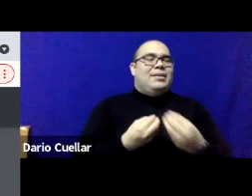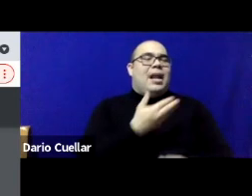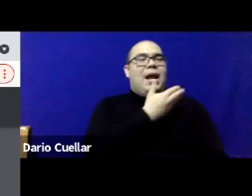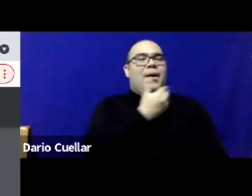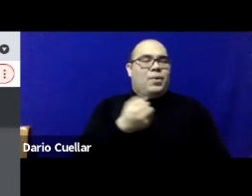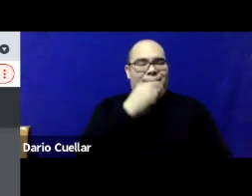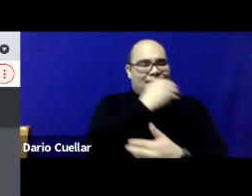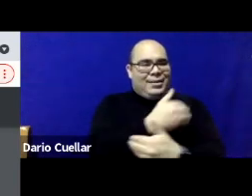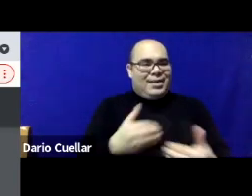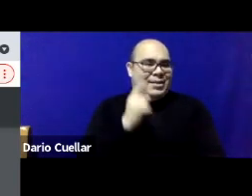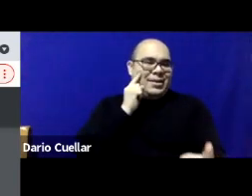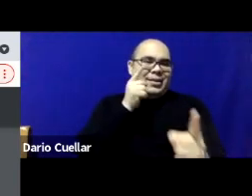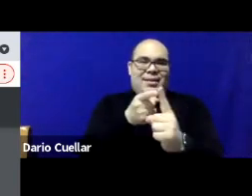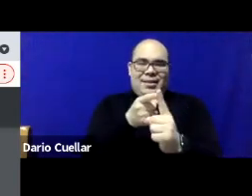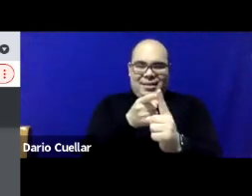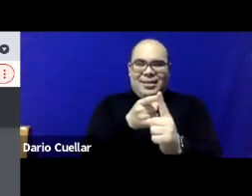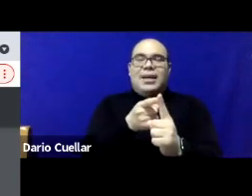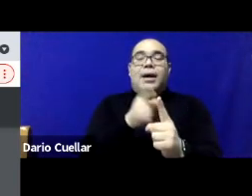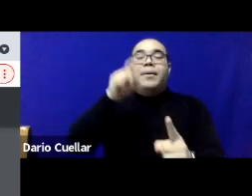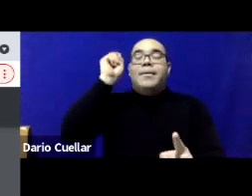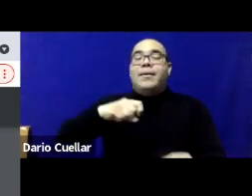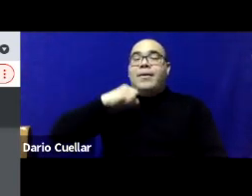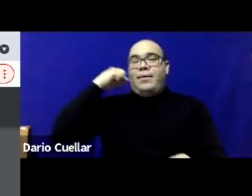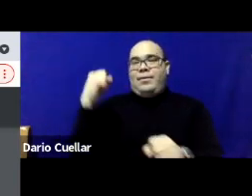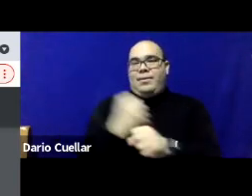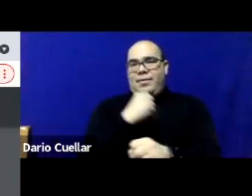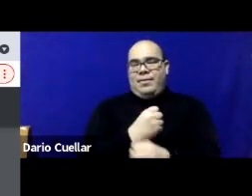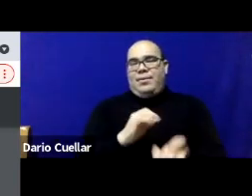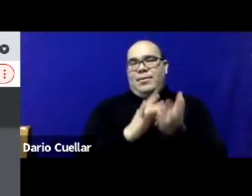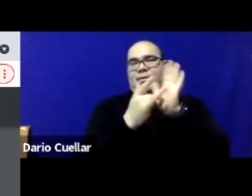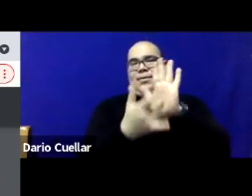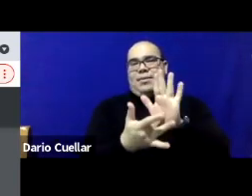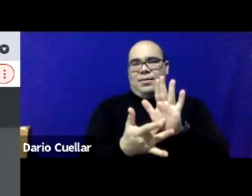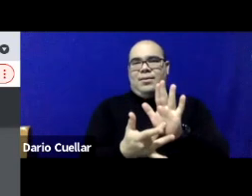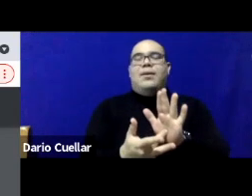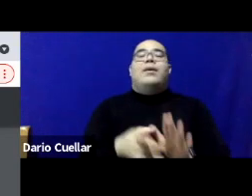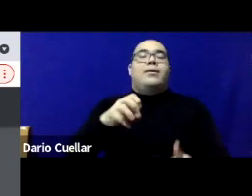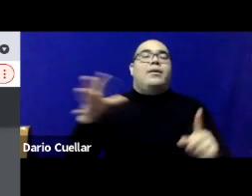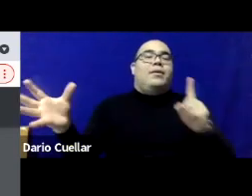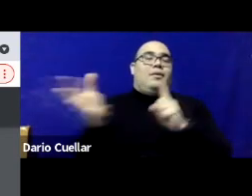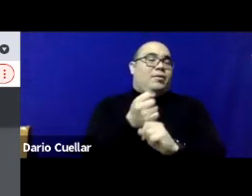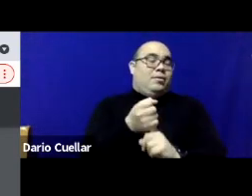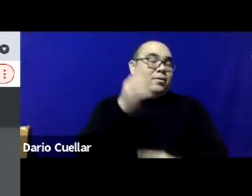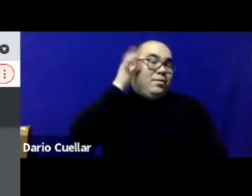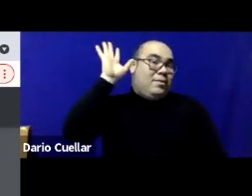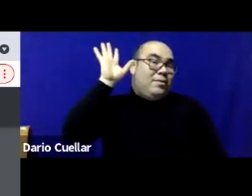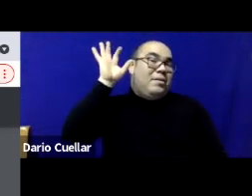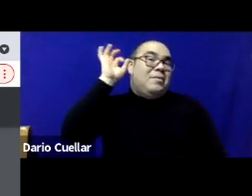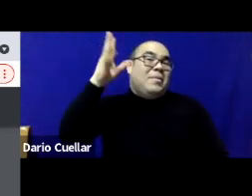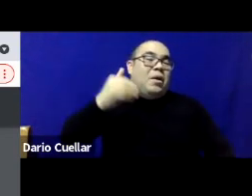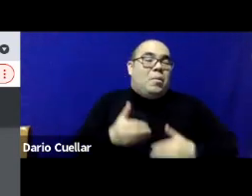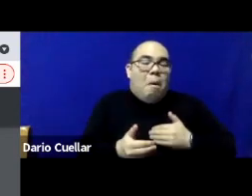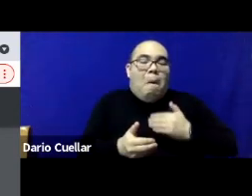nuestros adolescentes, pero si no trabajamos en equipo, lo estamos logrando, sí lo estamos logrando, pero a pasos